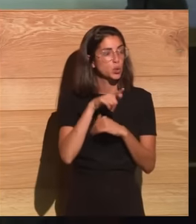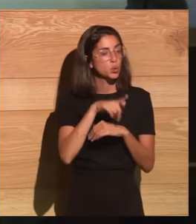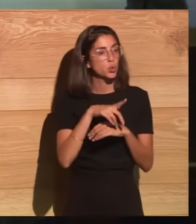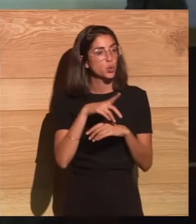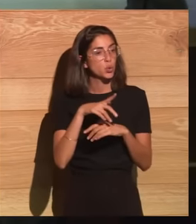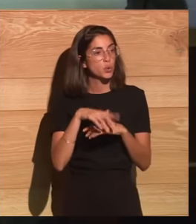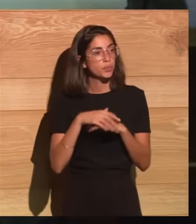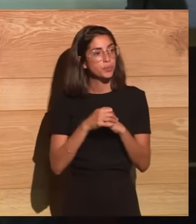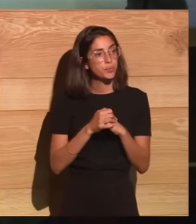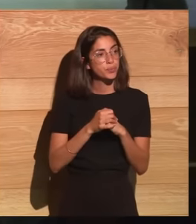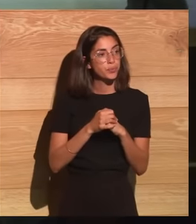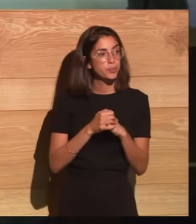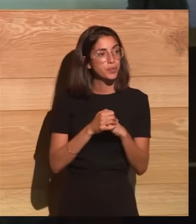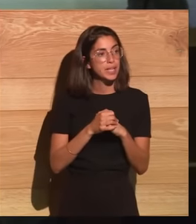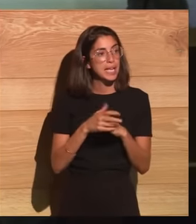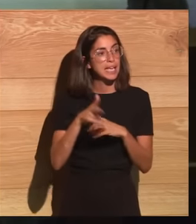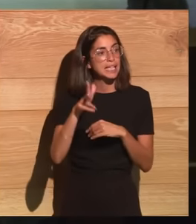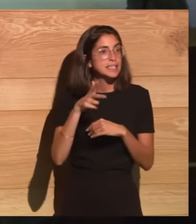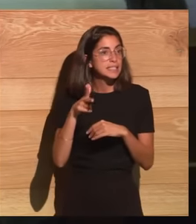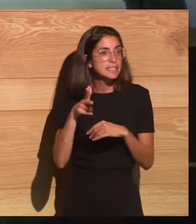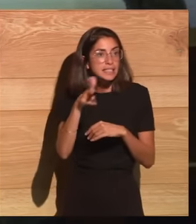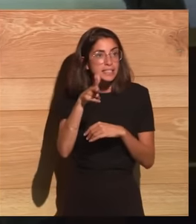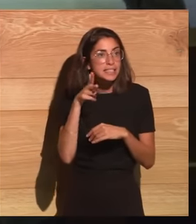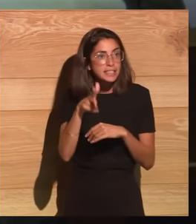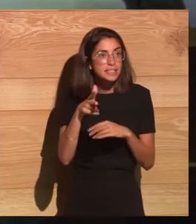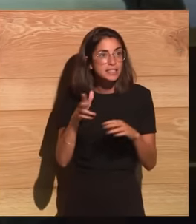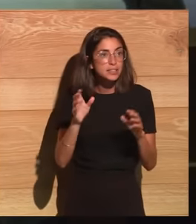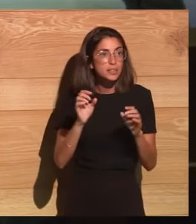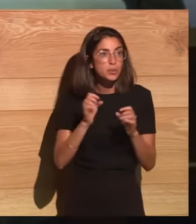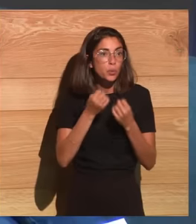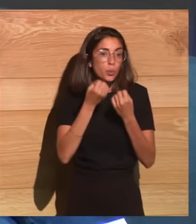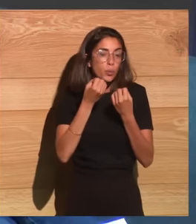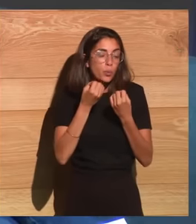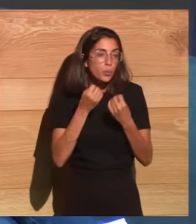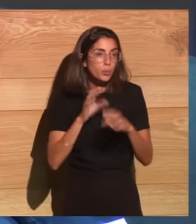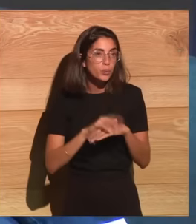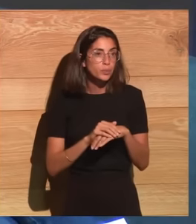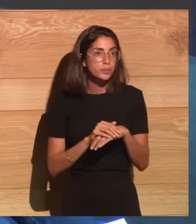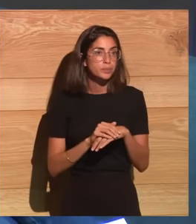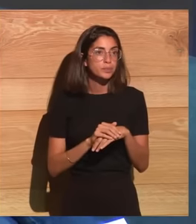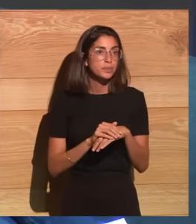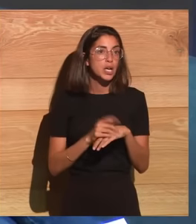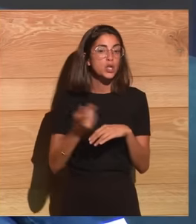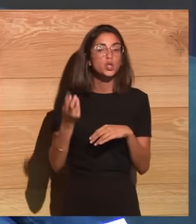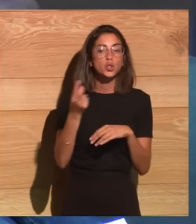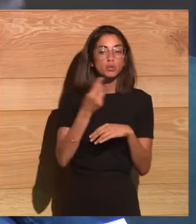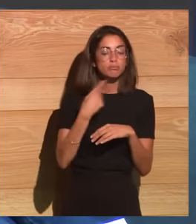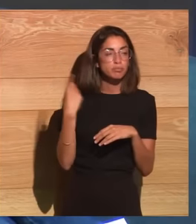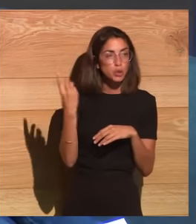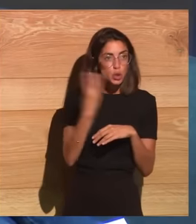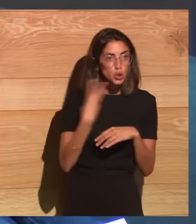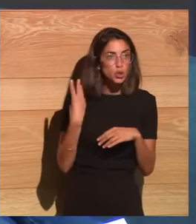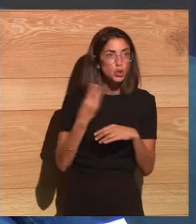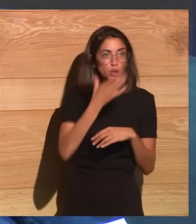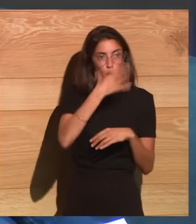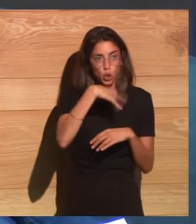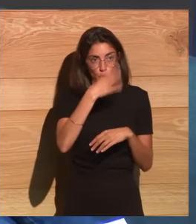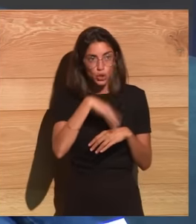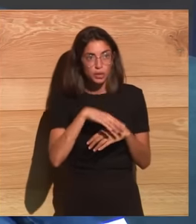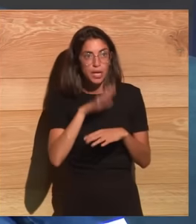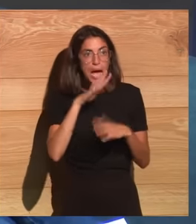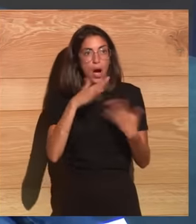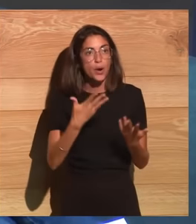Bueno, pues cualquier chiste no, ¿ves? Arturo, hasta nosotros que te conocemos mejor